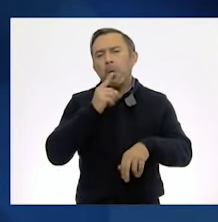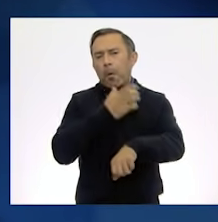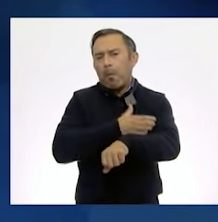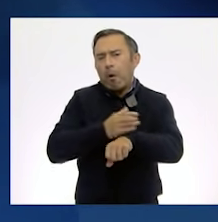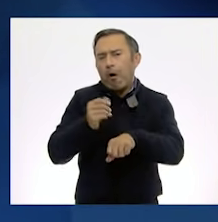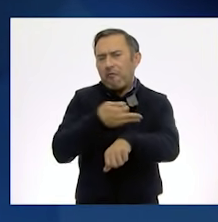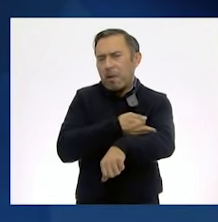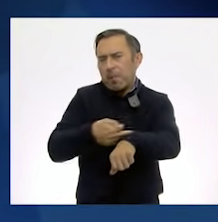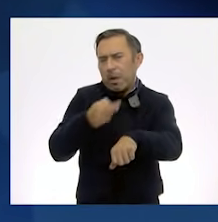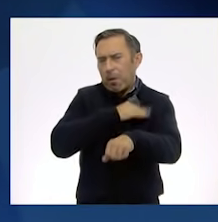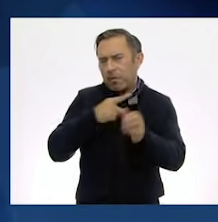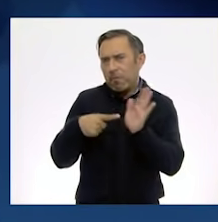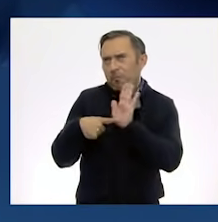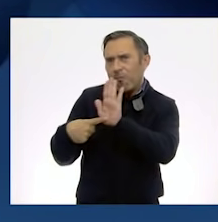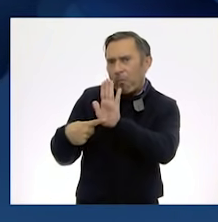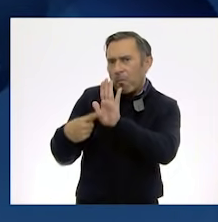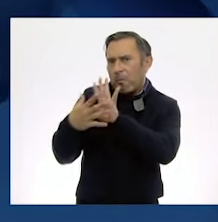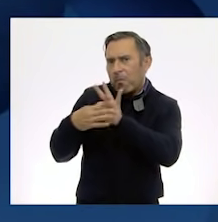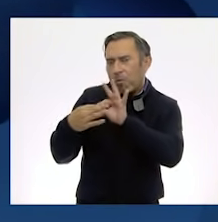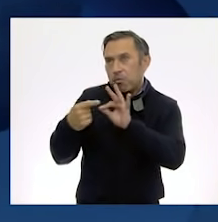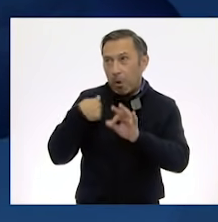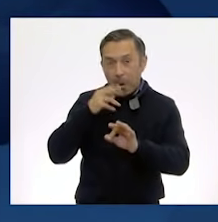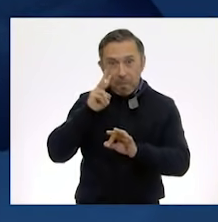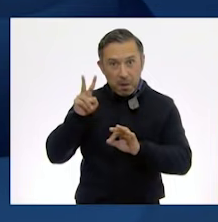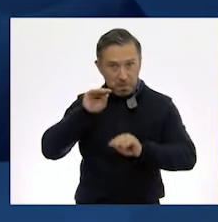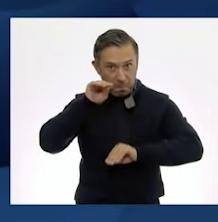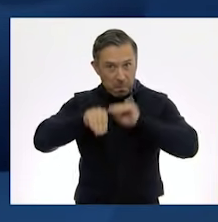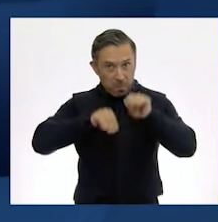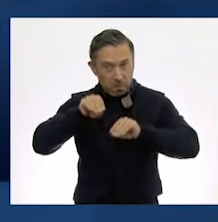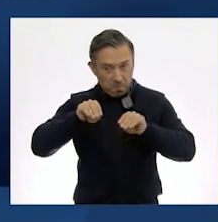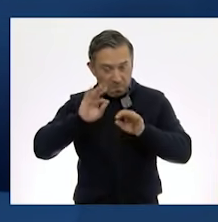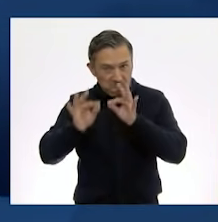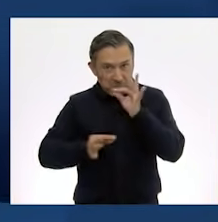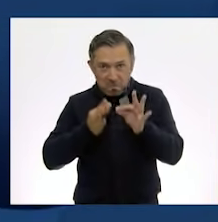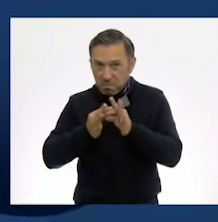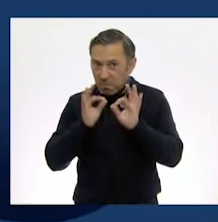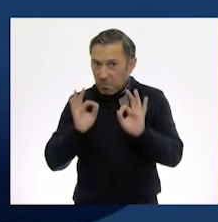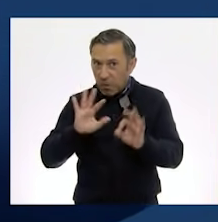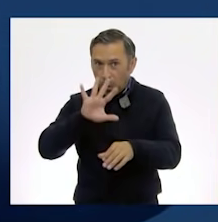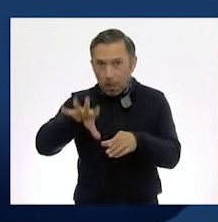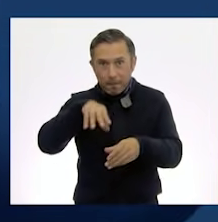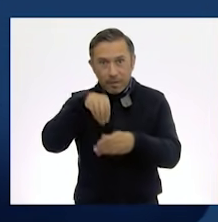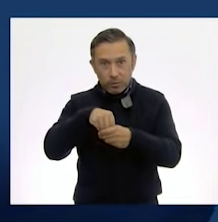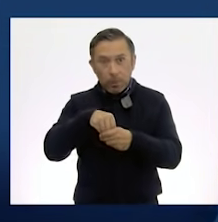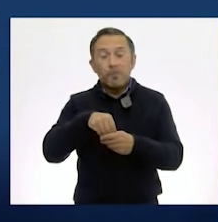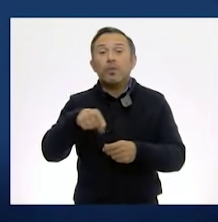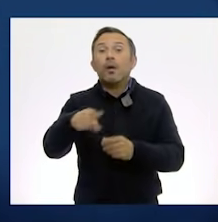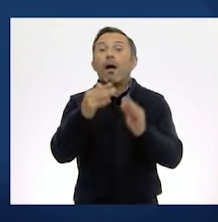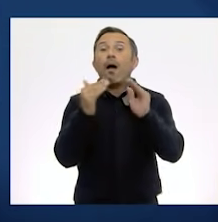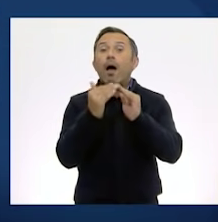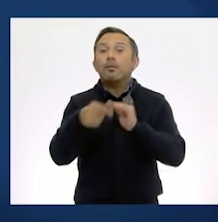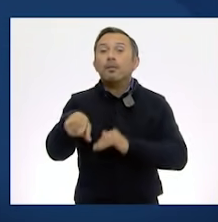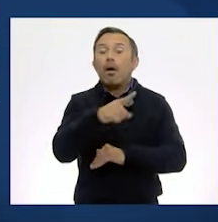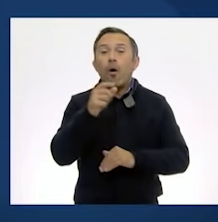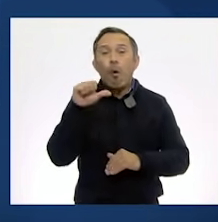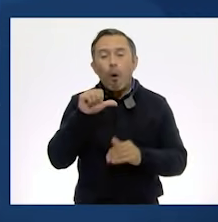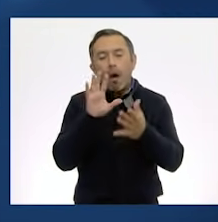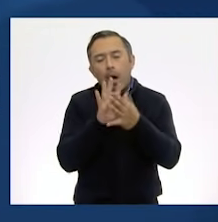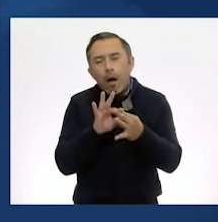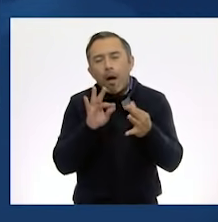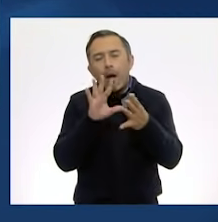creo que nos quedó bastante completo el esquema y ojalá en casa tampoco se les haya escapado nada de la información que mencionamos el día de